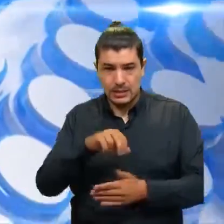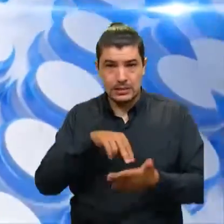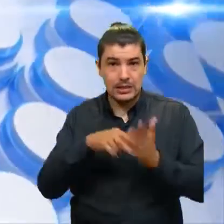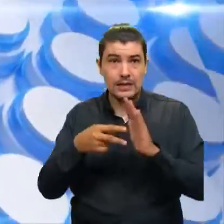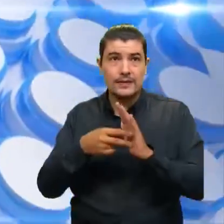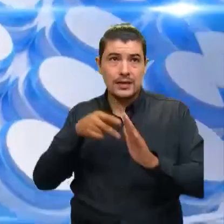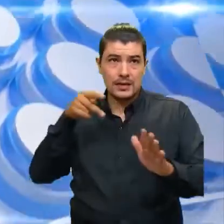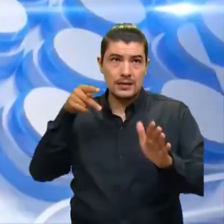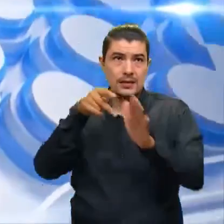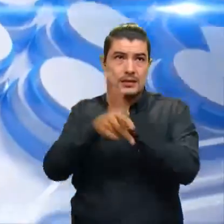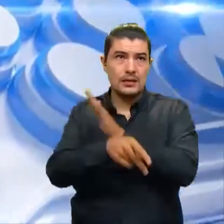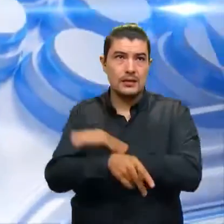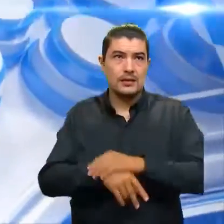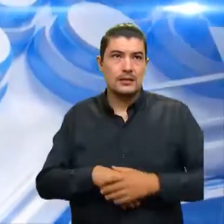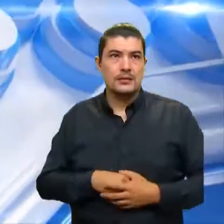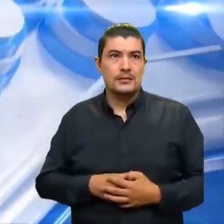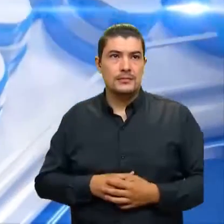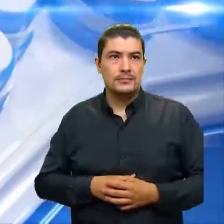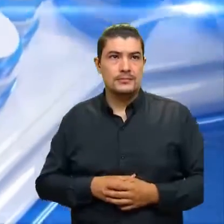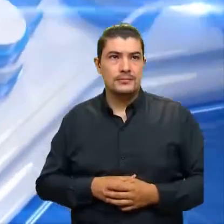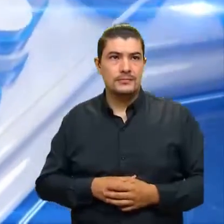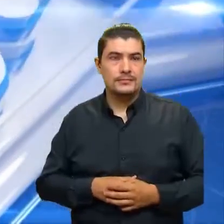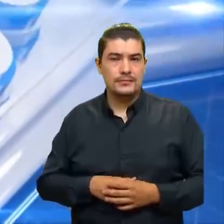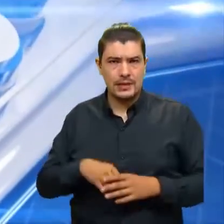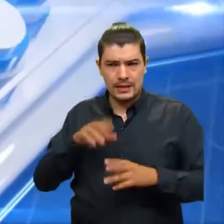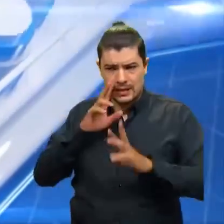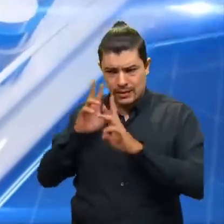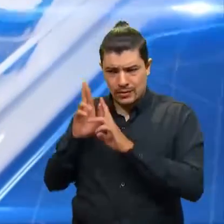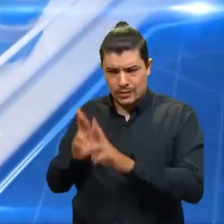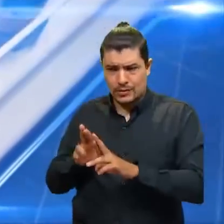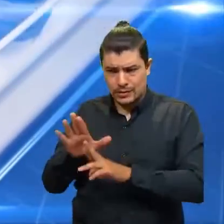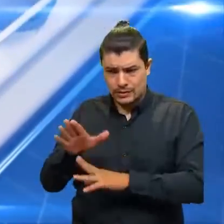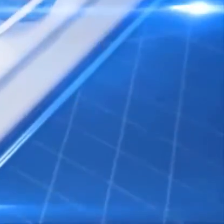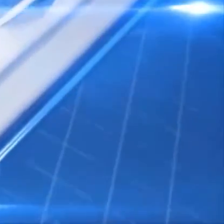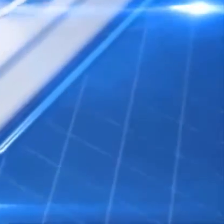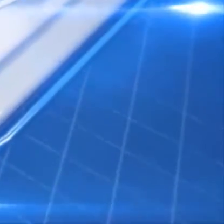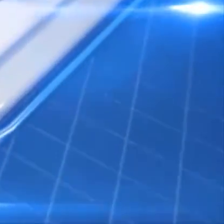asesinato y no puede catalogarse como un método anticonceptivo.